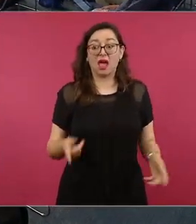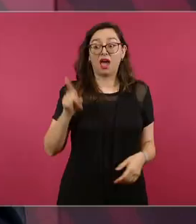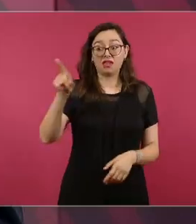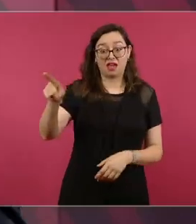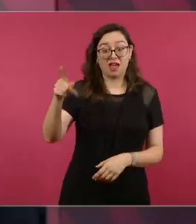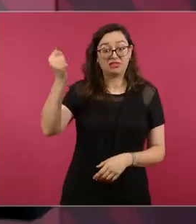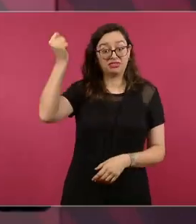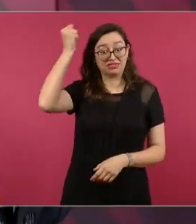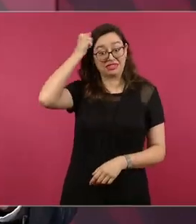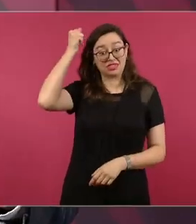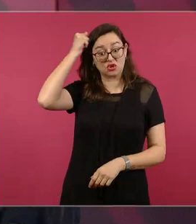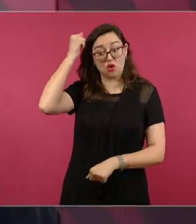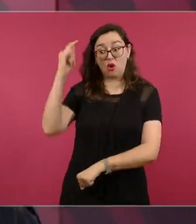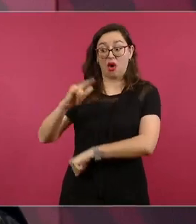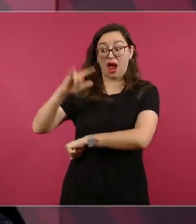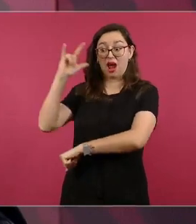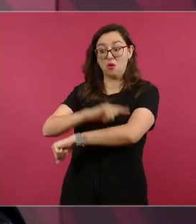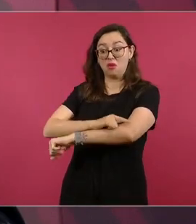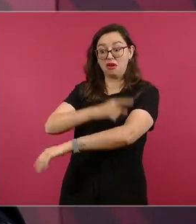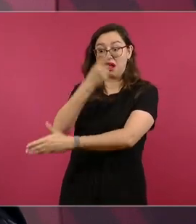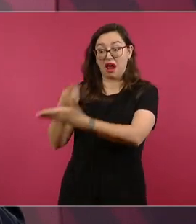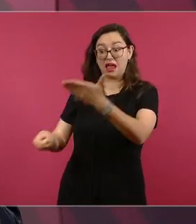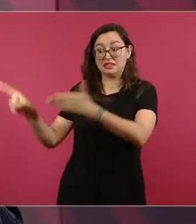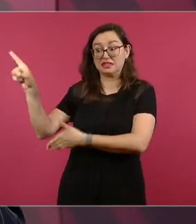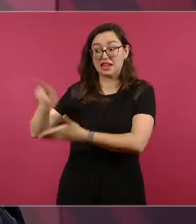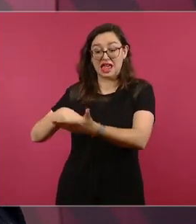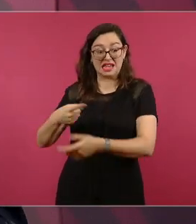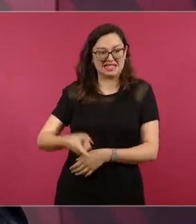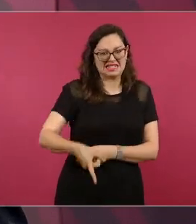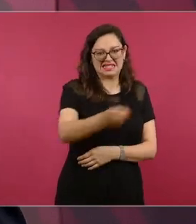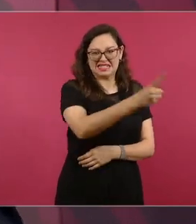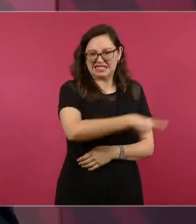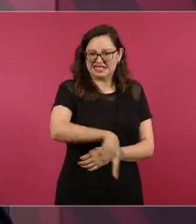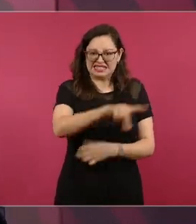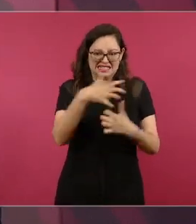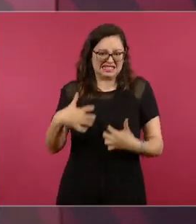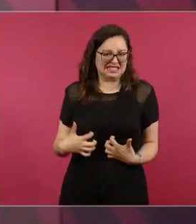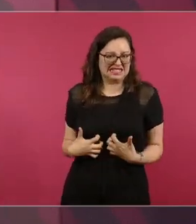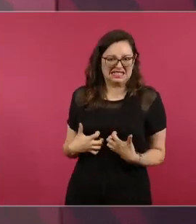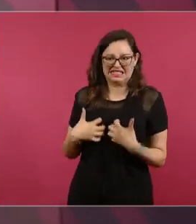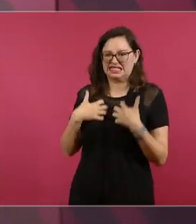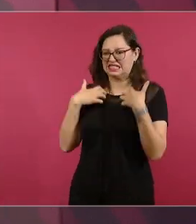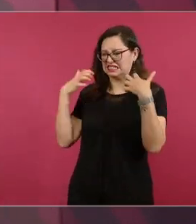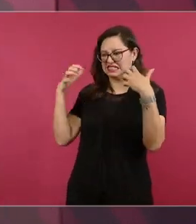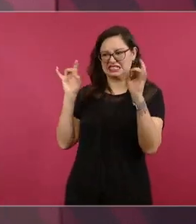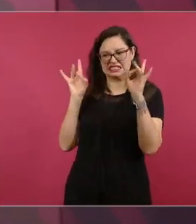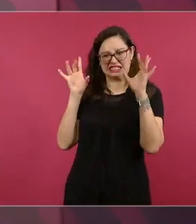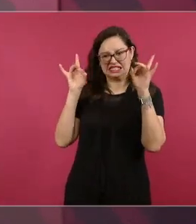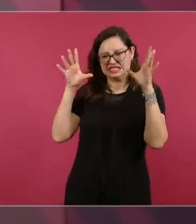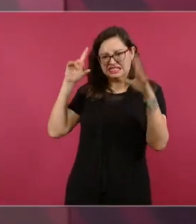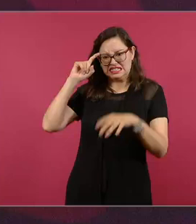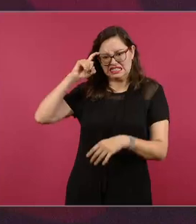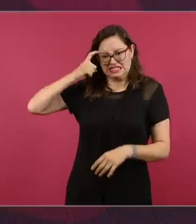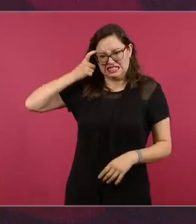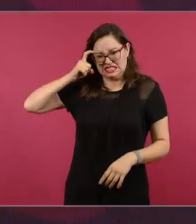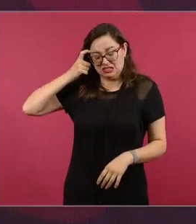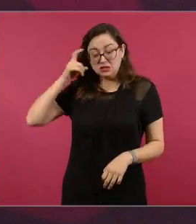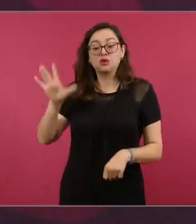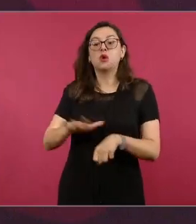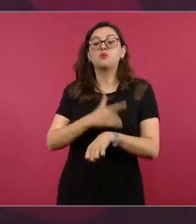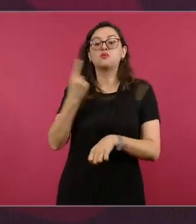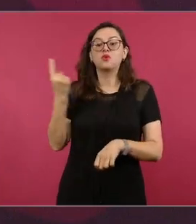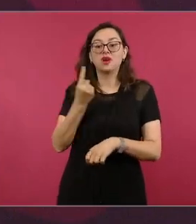porque ahí estaban metidos pues todos los